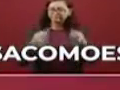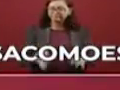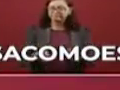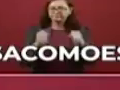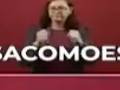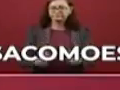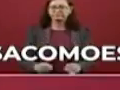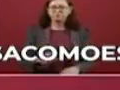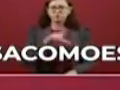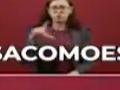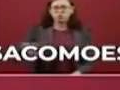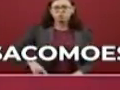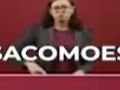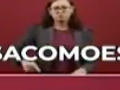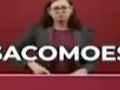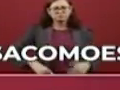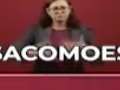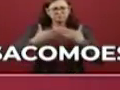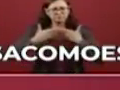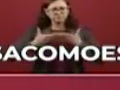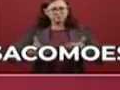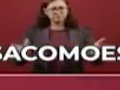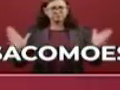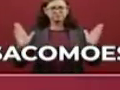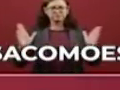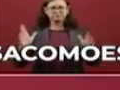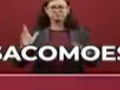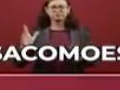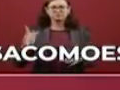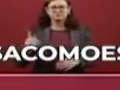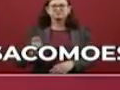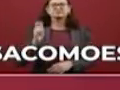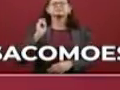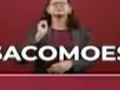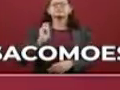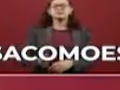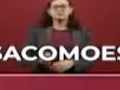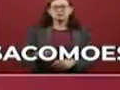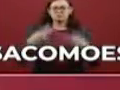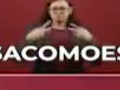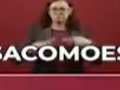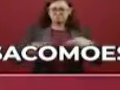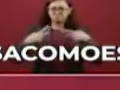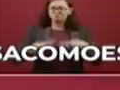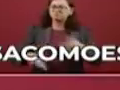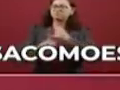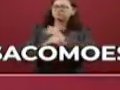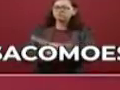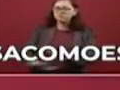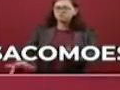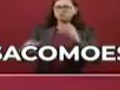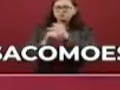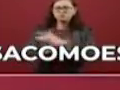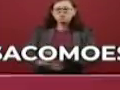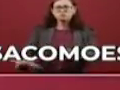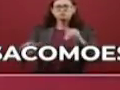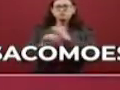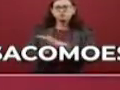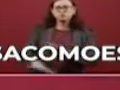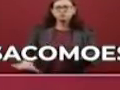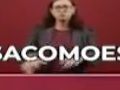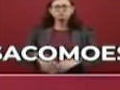en la segunda fila, ahí estábamos nosotras tres. Esa reducción de económica, dice que se estaban dando